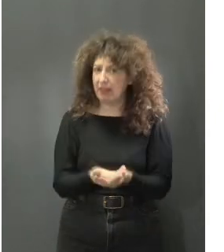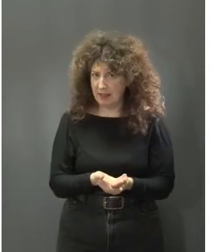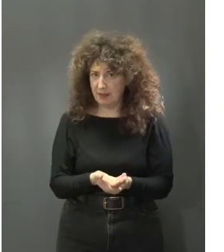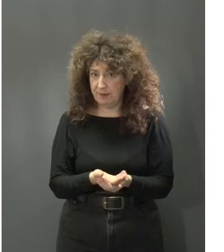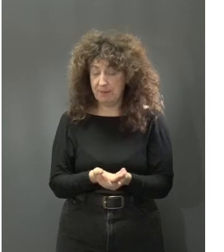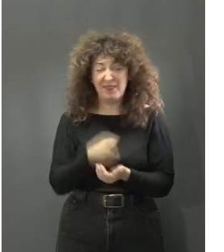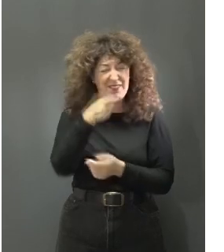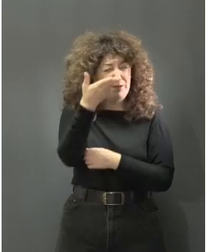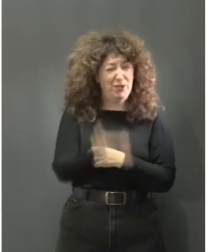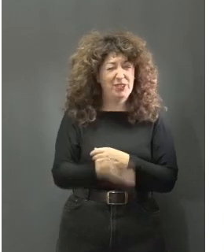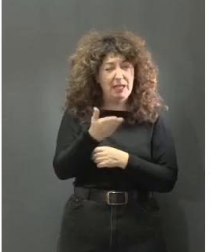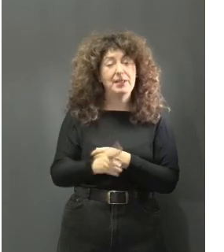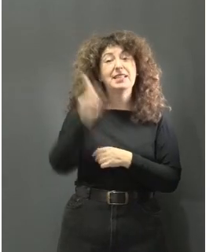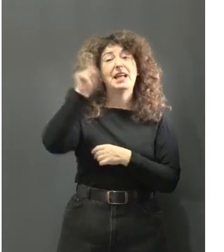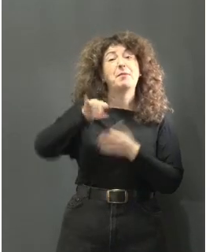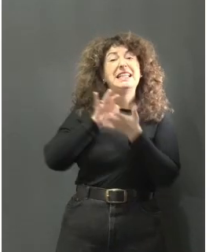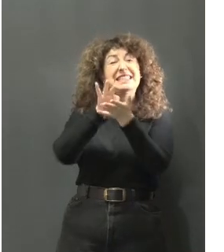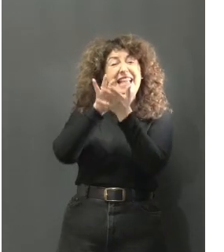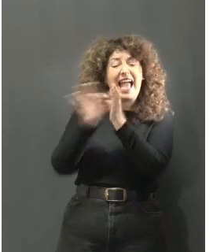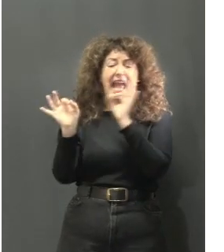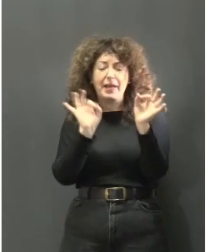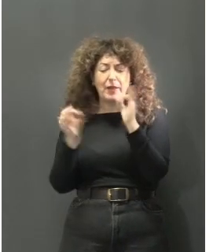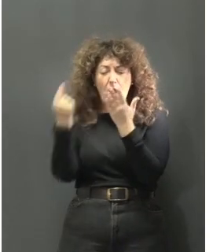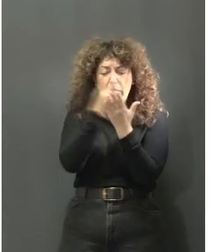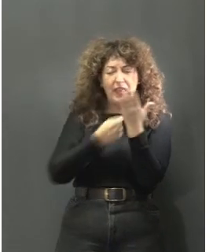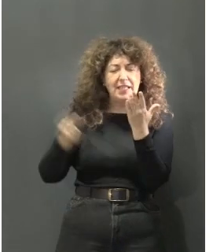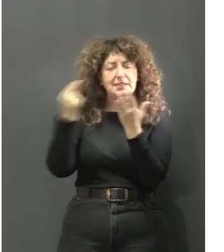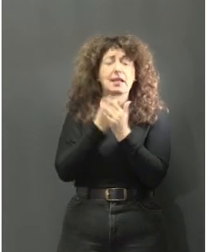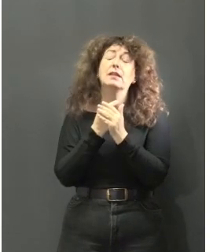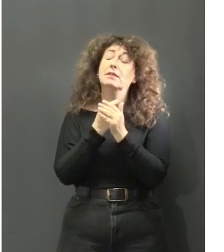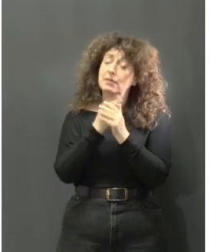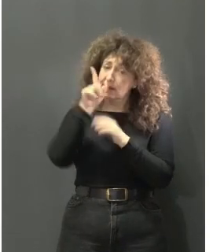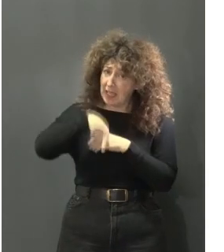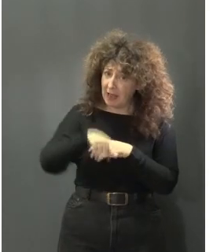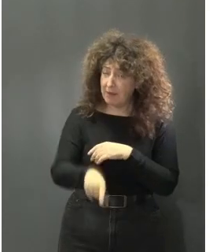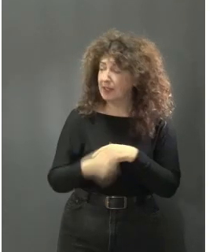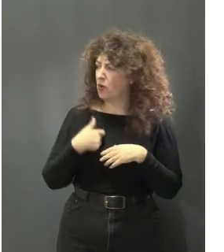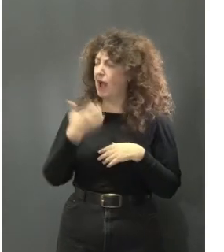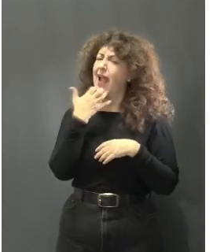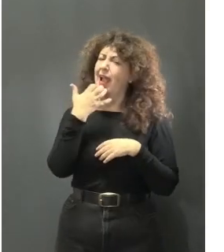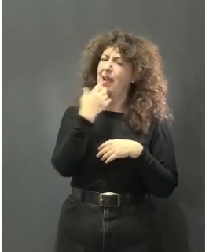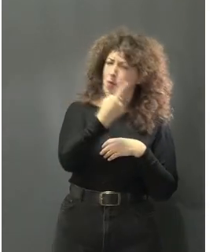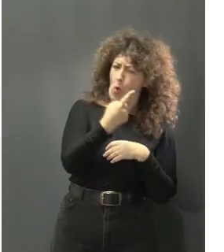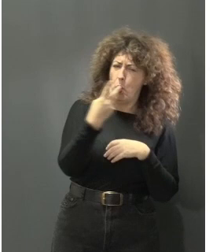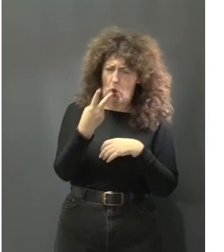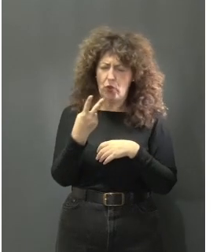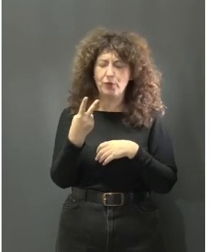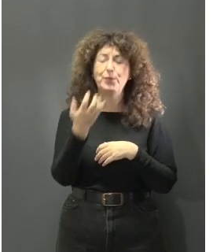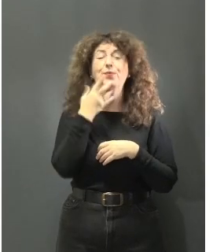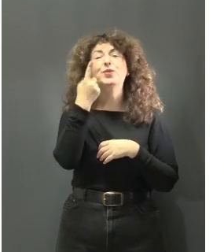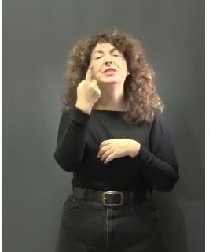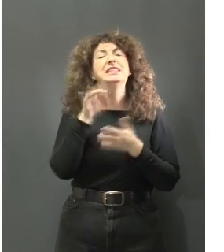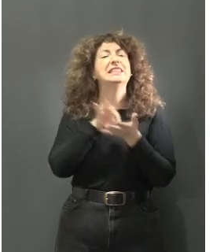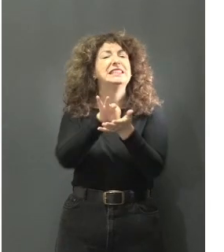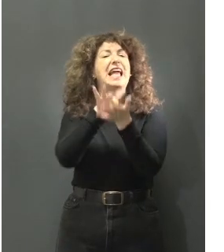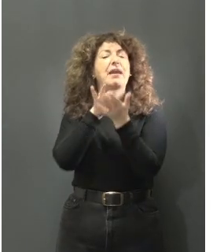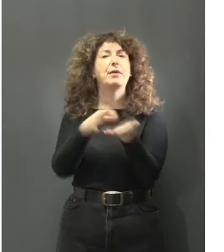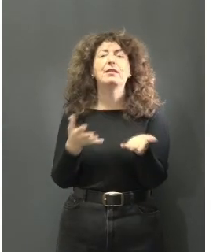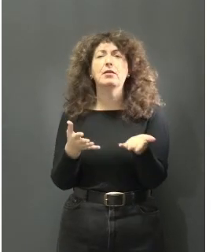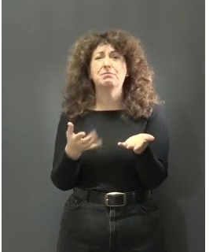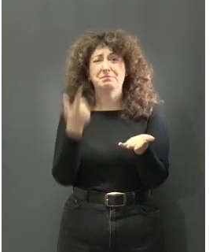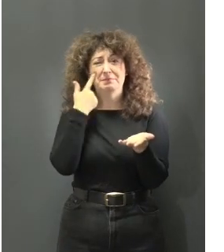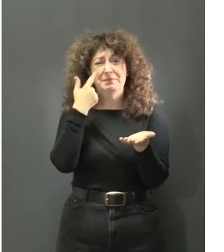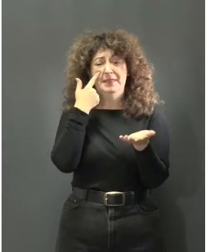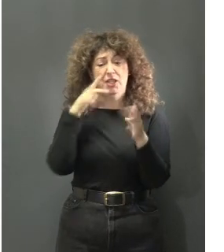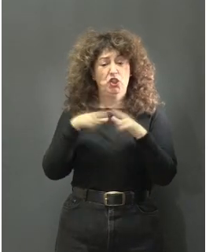es diseño de servicios también, quizás yo puedo poner un ejemplo o dos ejemplos. Un servicio que está tan implantado